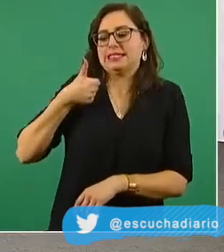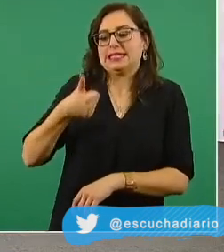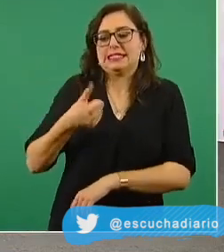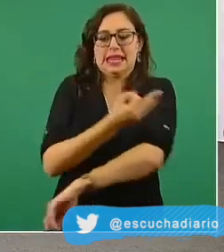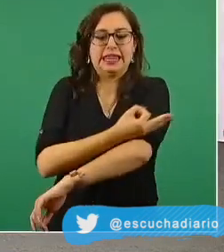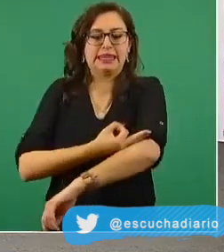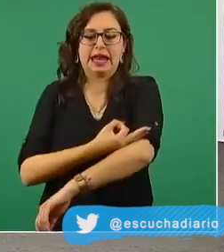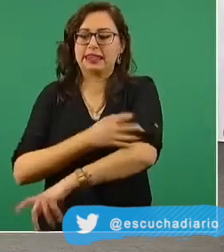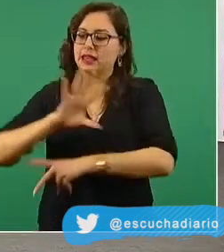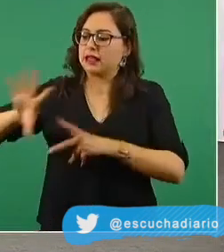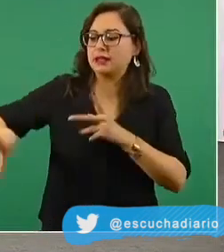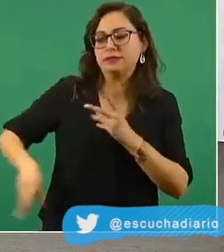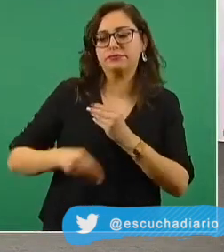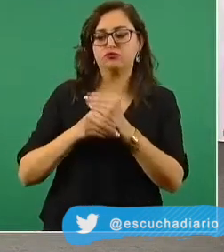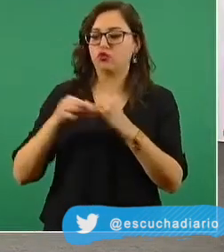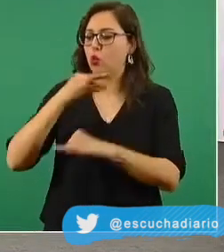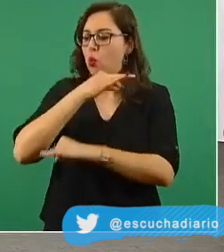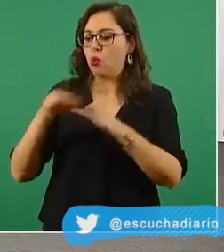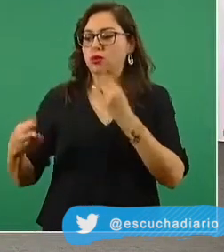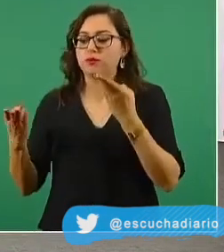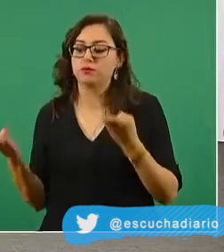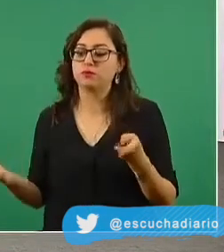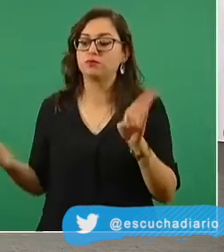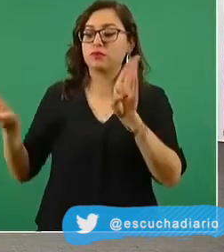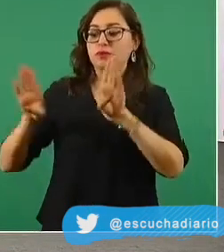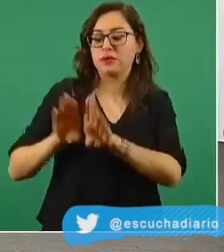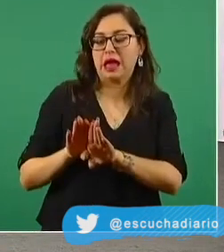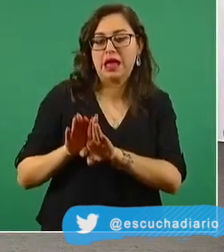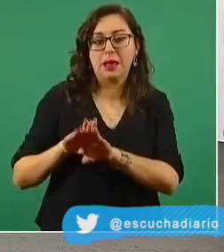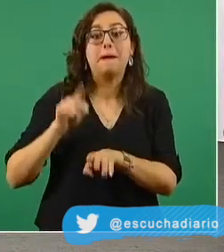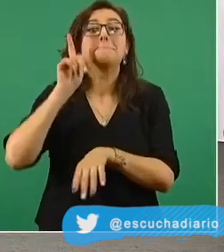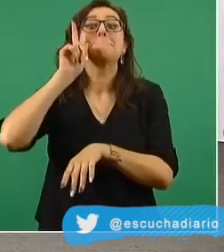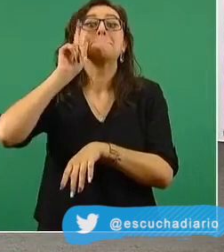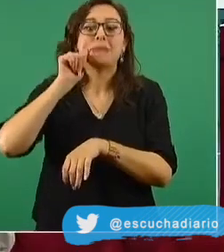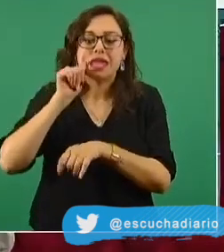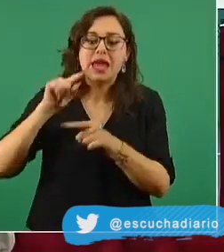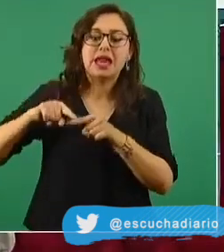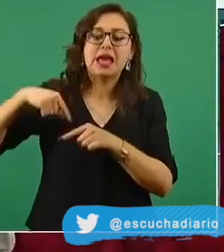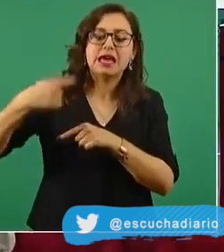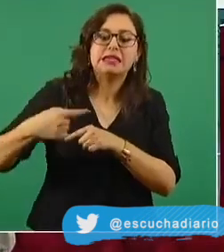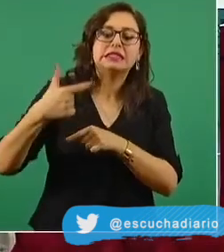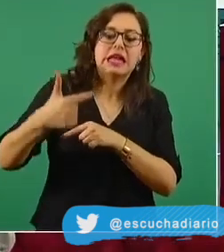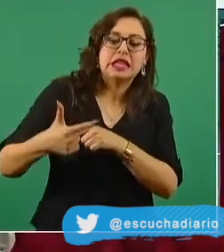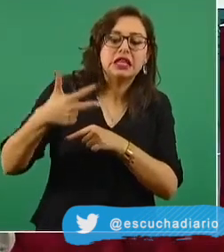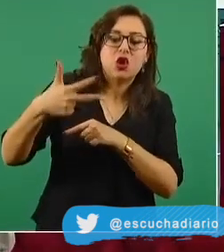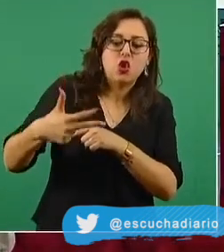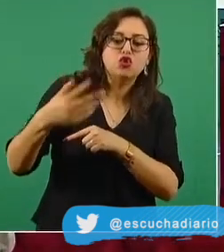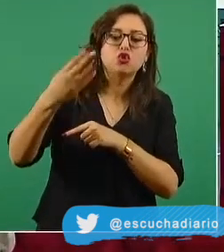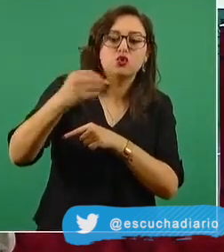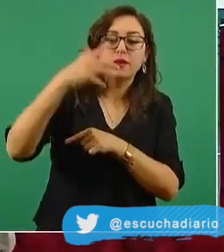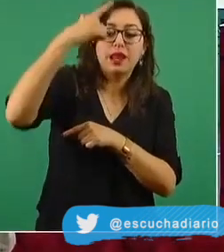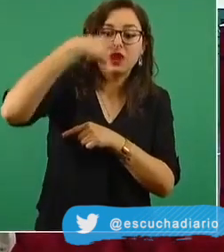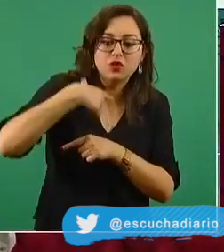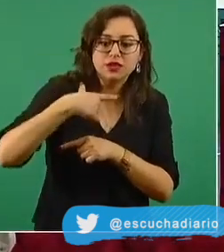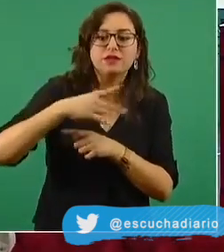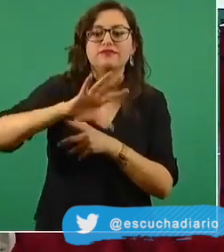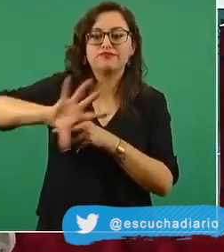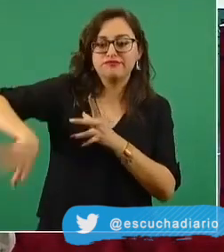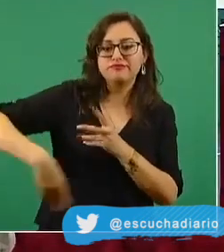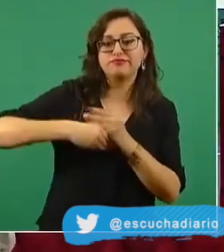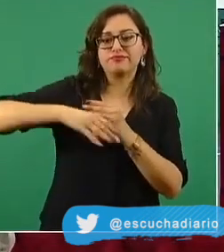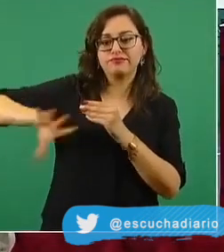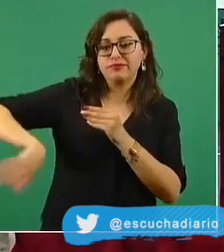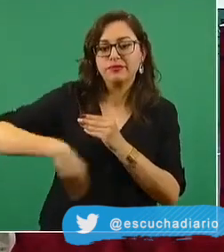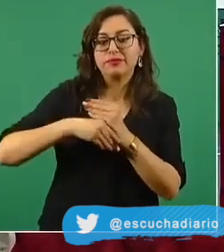que uno se integre las personas que continuaron vacunándose después de ese horario, pero también muy importante que lleguen todos